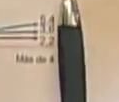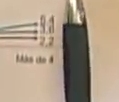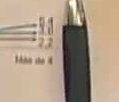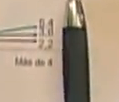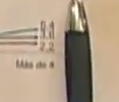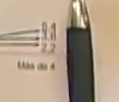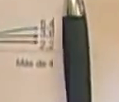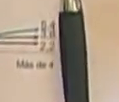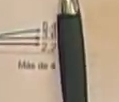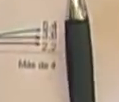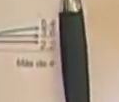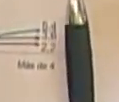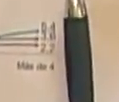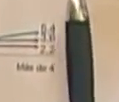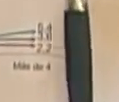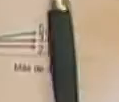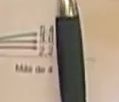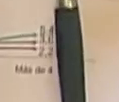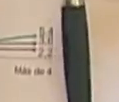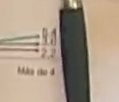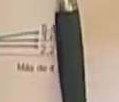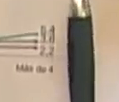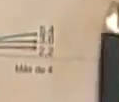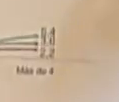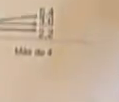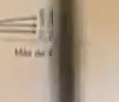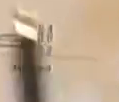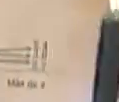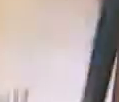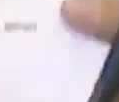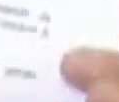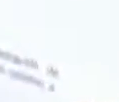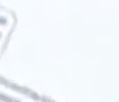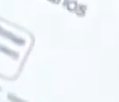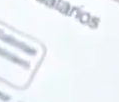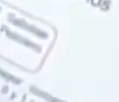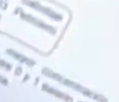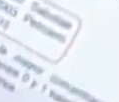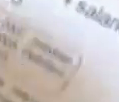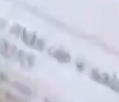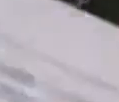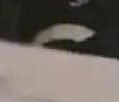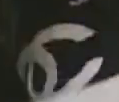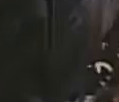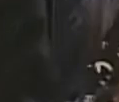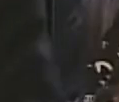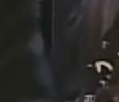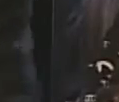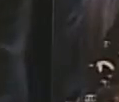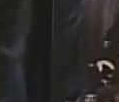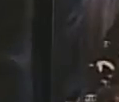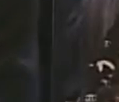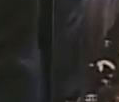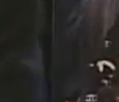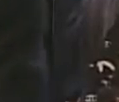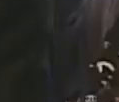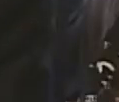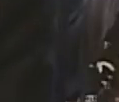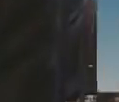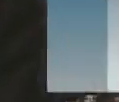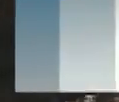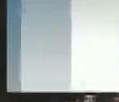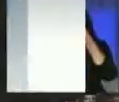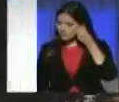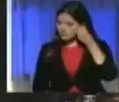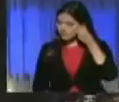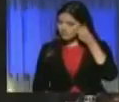bueno, se concentra que es el 40% del total de ingresos del país, está precisamente en esa parte superior de la serie. Es decir, que los